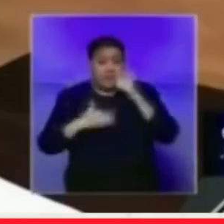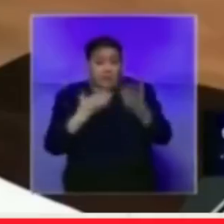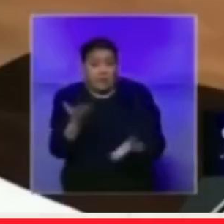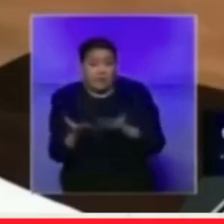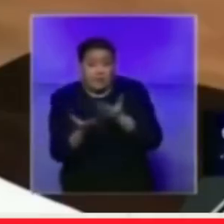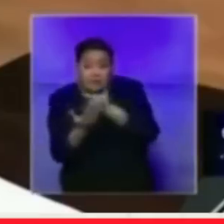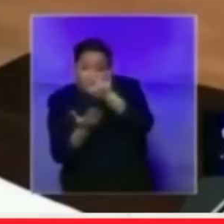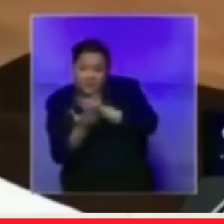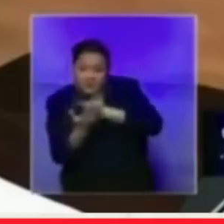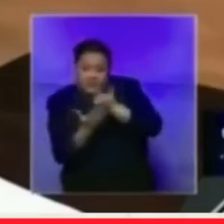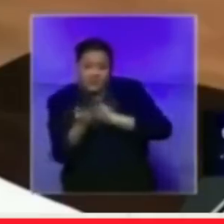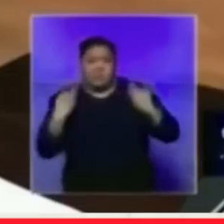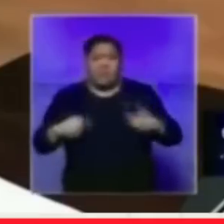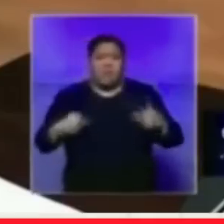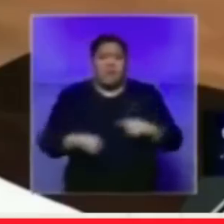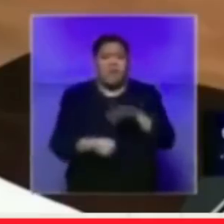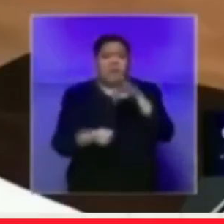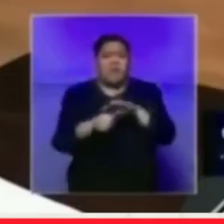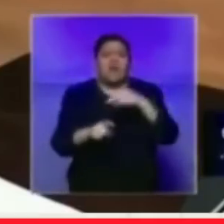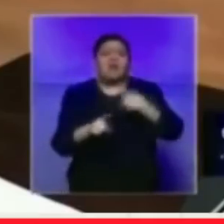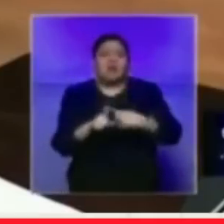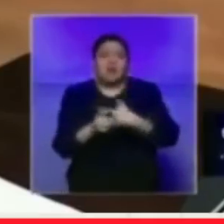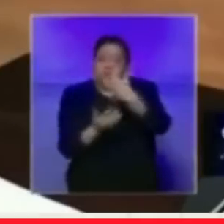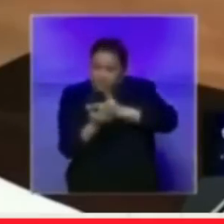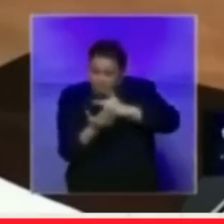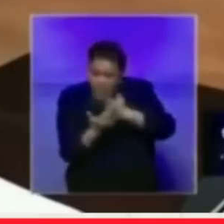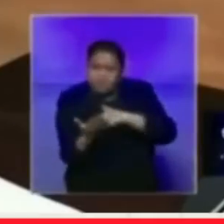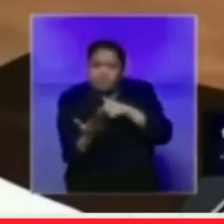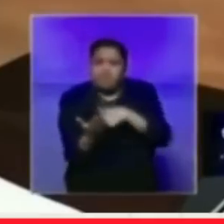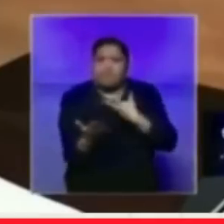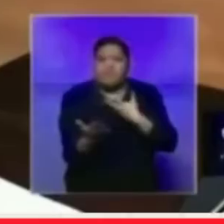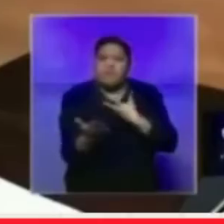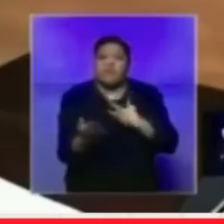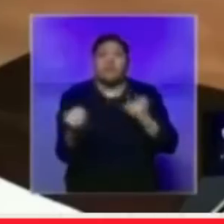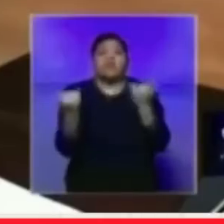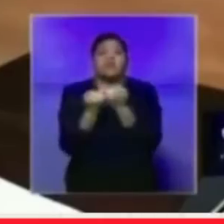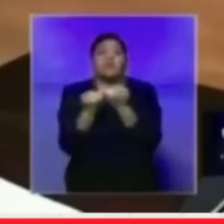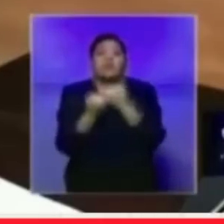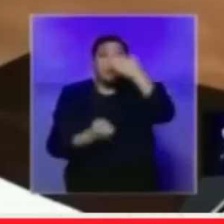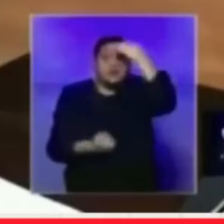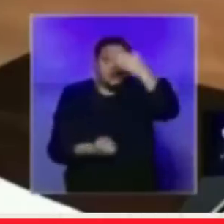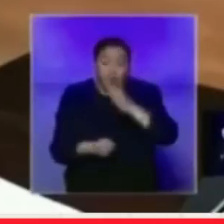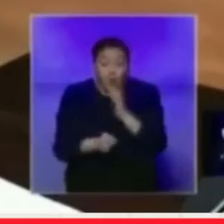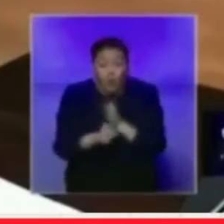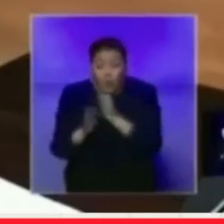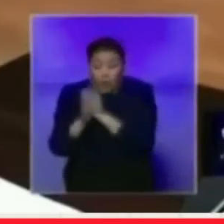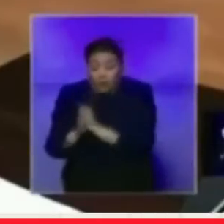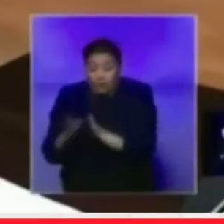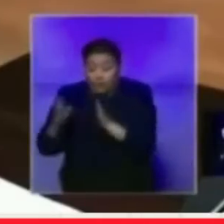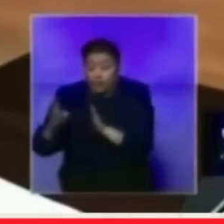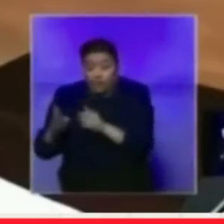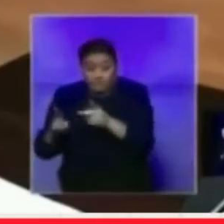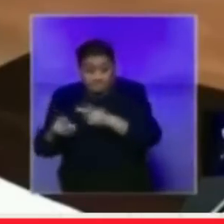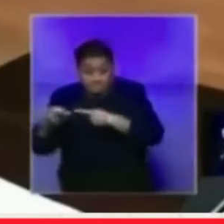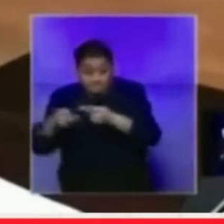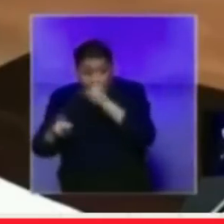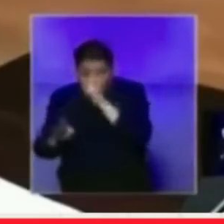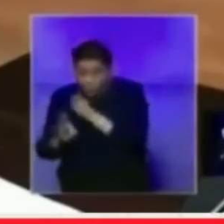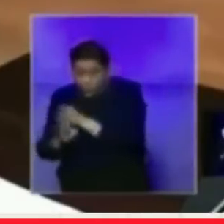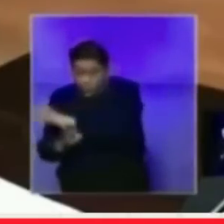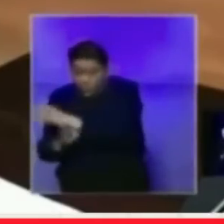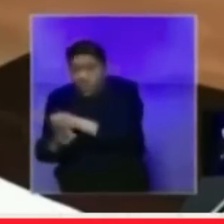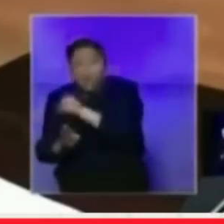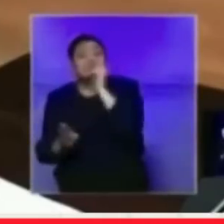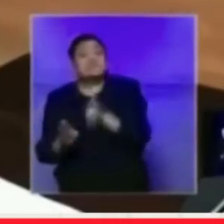listado nominal de personas que podrían votar en las elecciones. De manera particular, en esta etapa de preparación de la elección se destaca